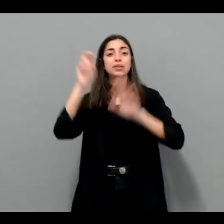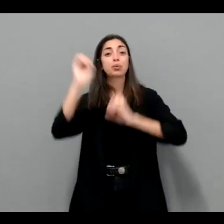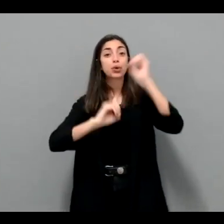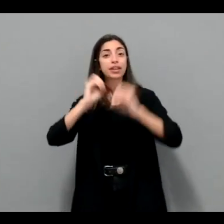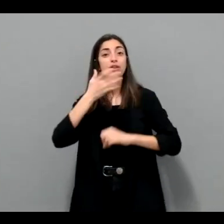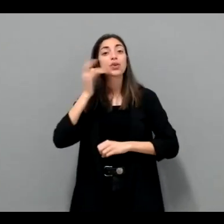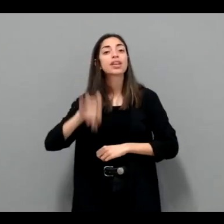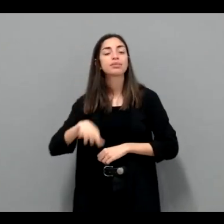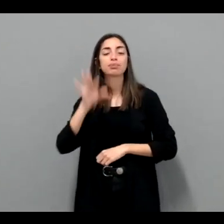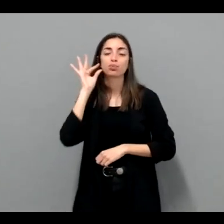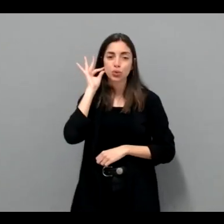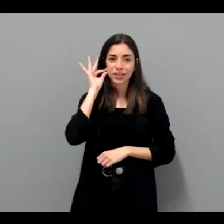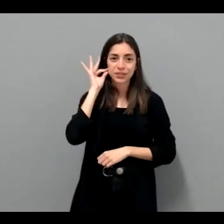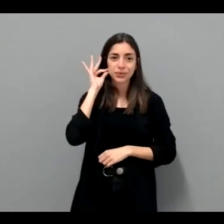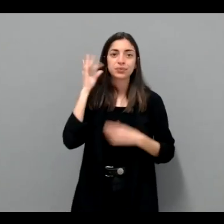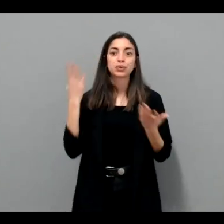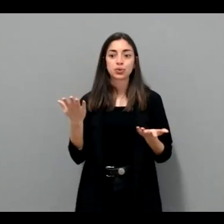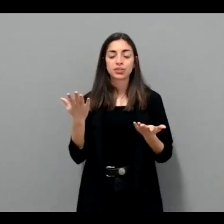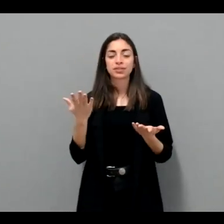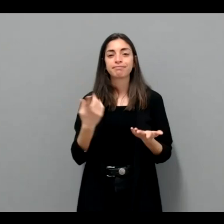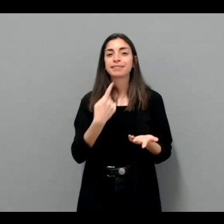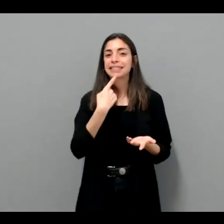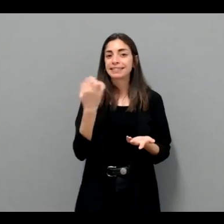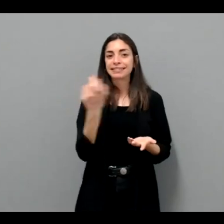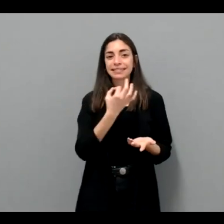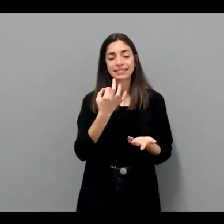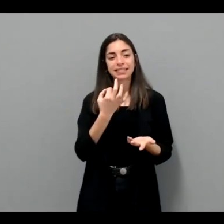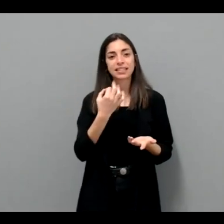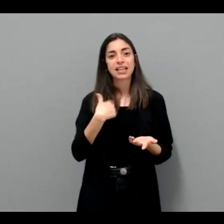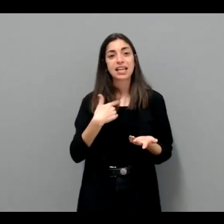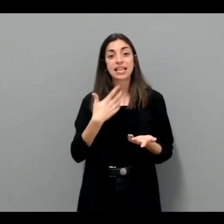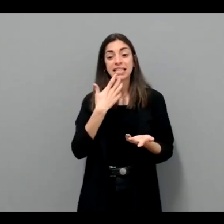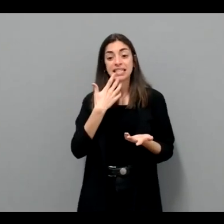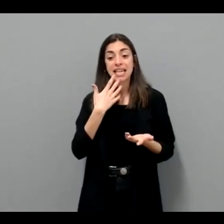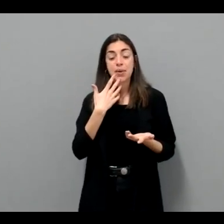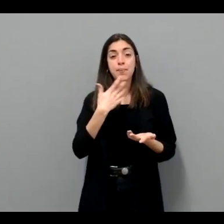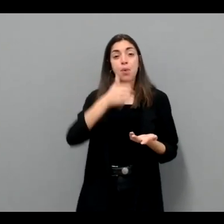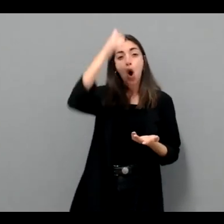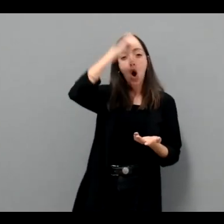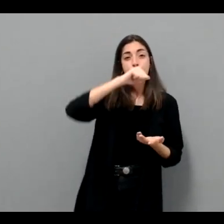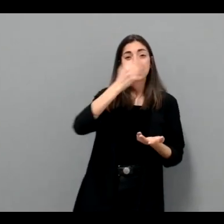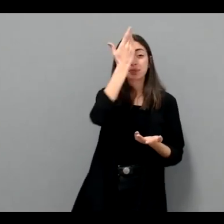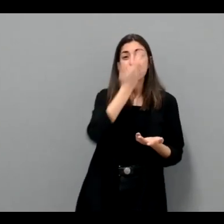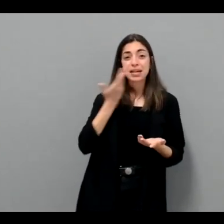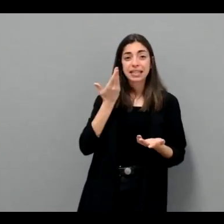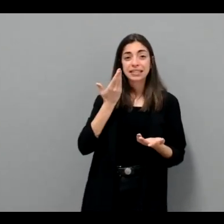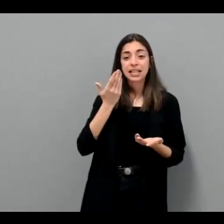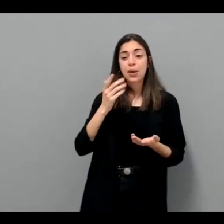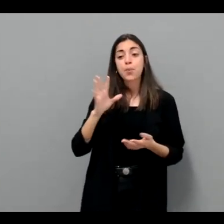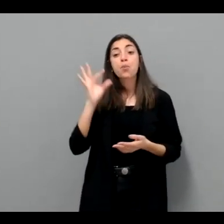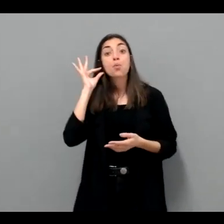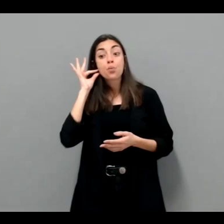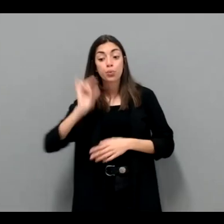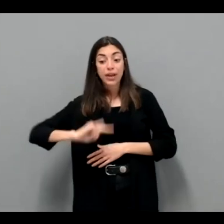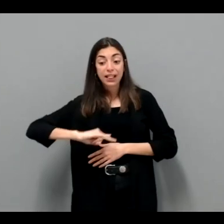mujeres. En otras palabras, con respecto a los hombres con parálisis cerebral, el doble de mujeres